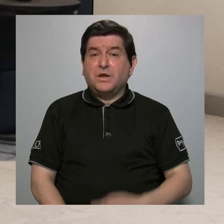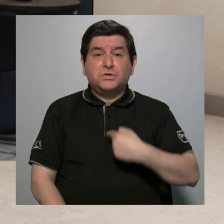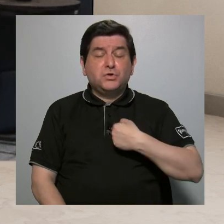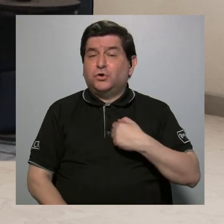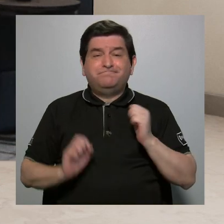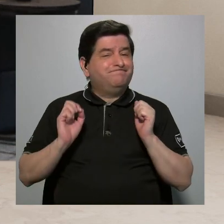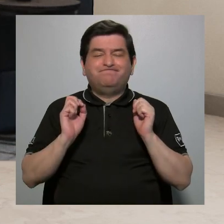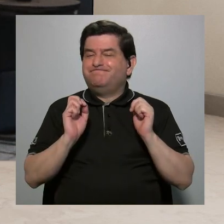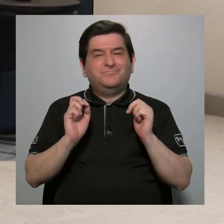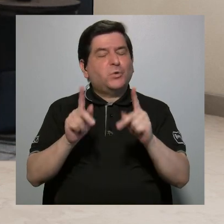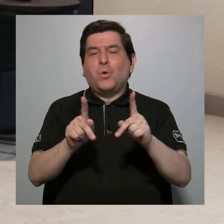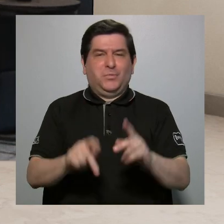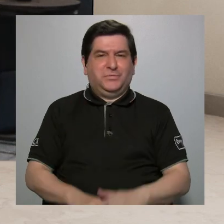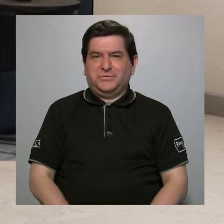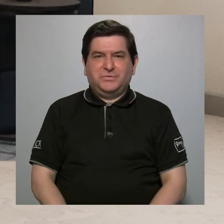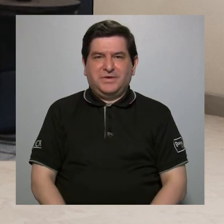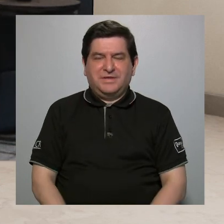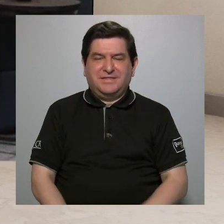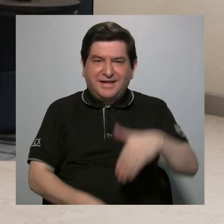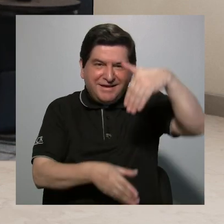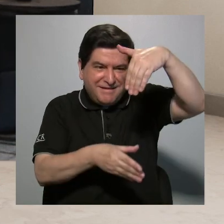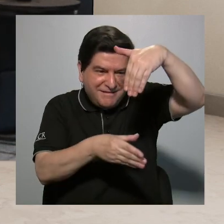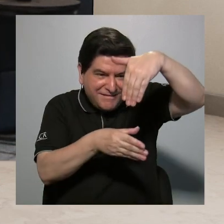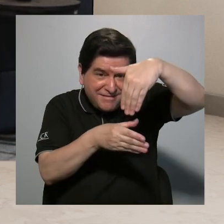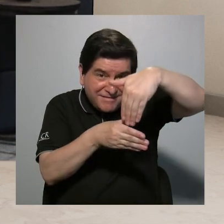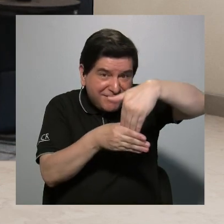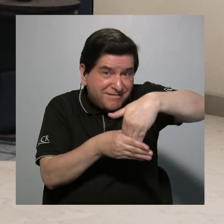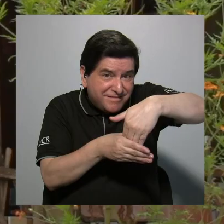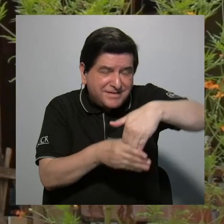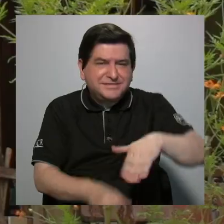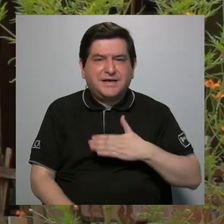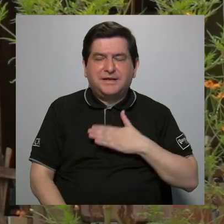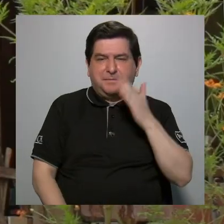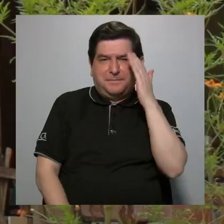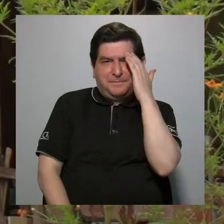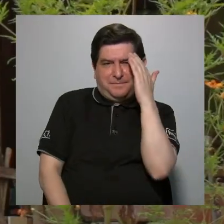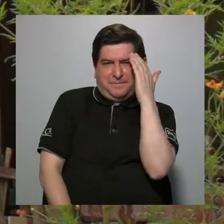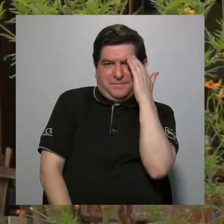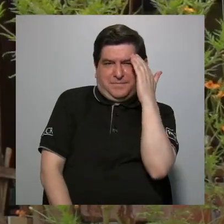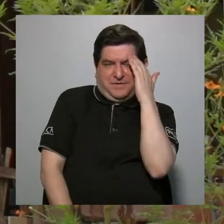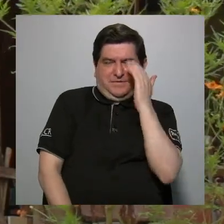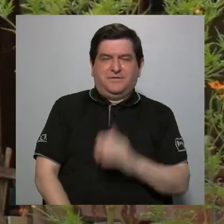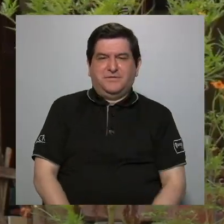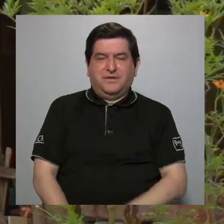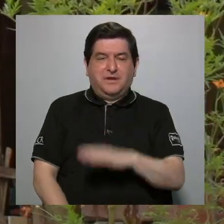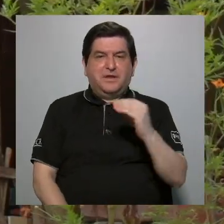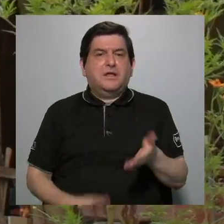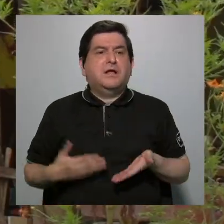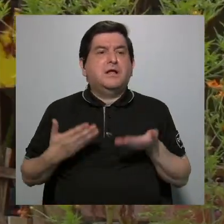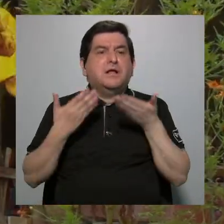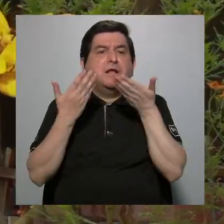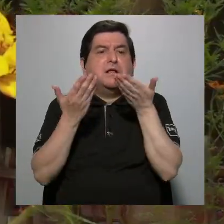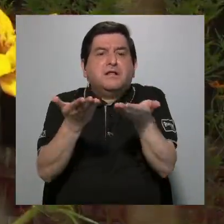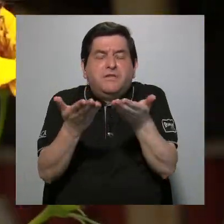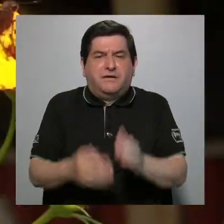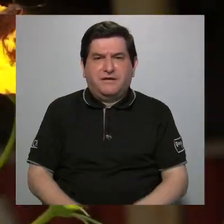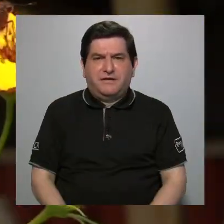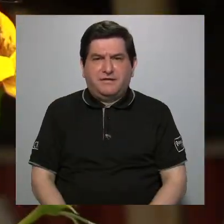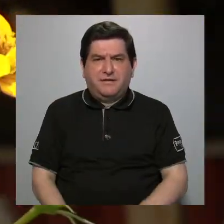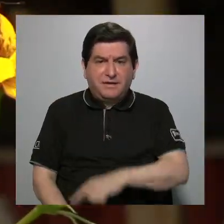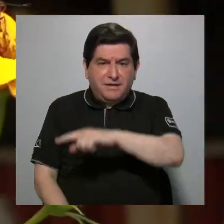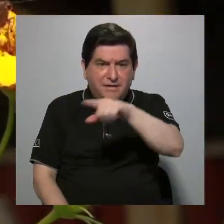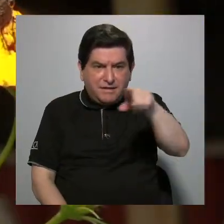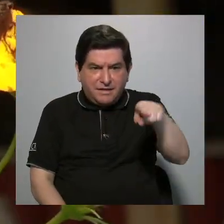también no he tenido la oportunidad de poder ingresar yo con mis conocimientos y dotarlos a